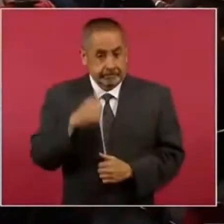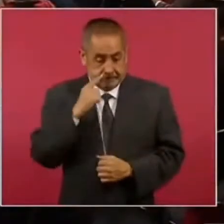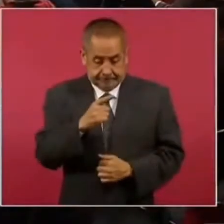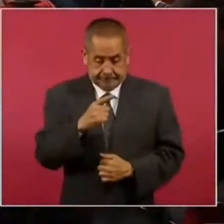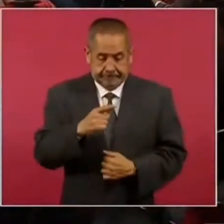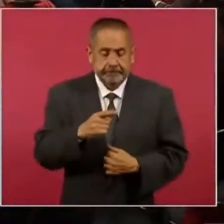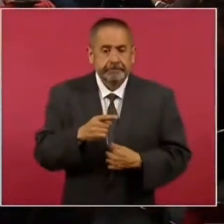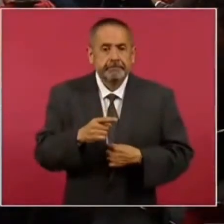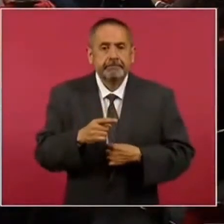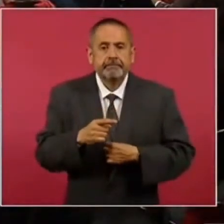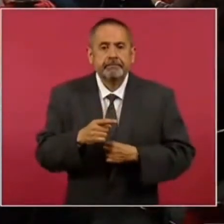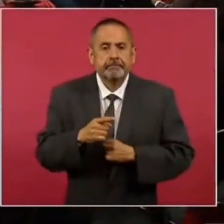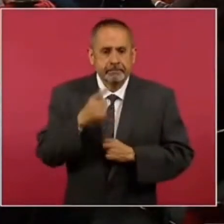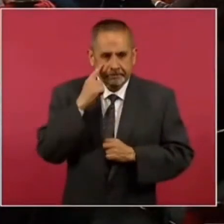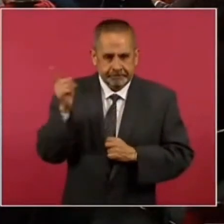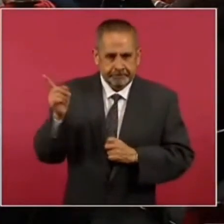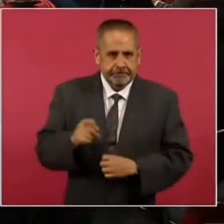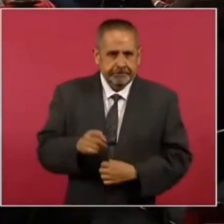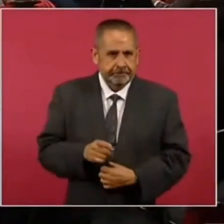aquí